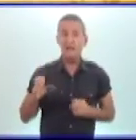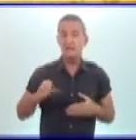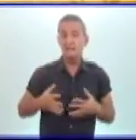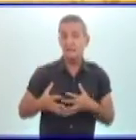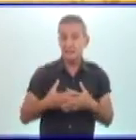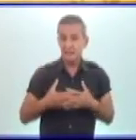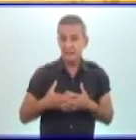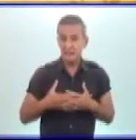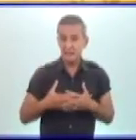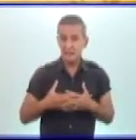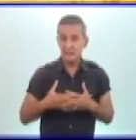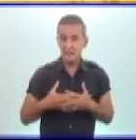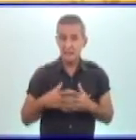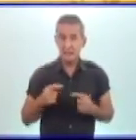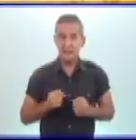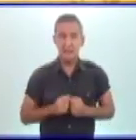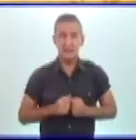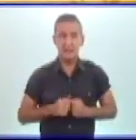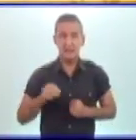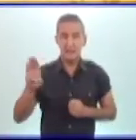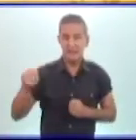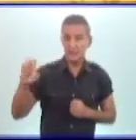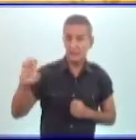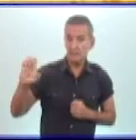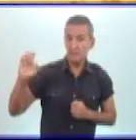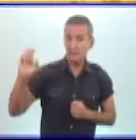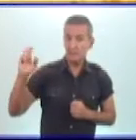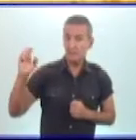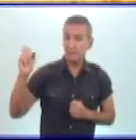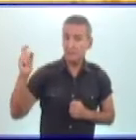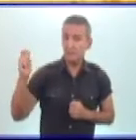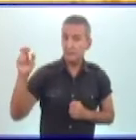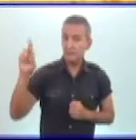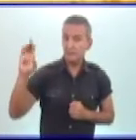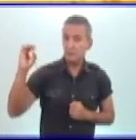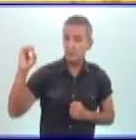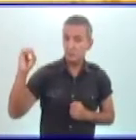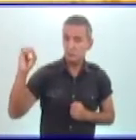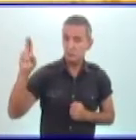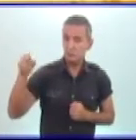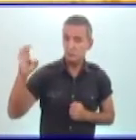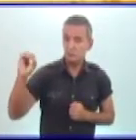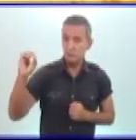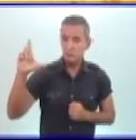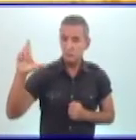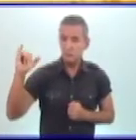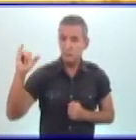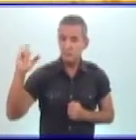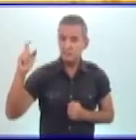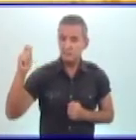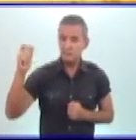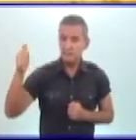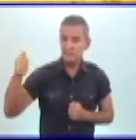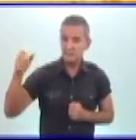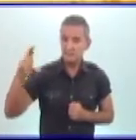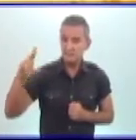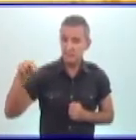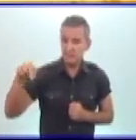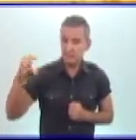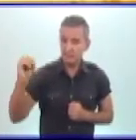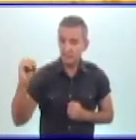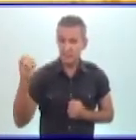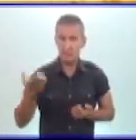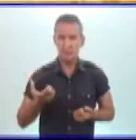en fuente de materia prima, en mano de obra barata para poder concluir o para poder desarrollar este